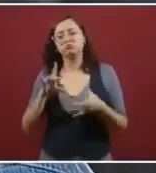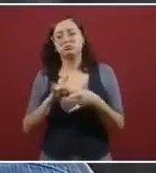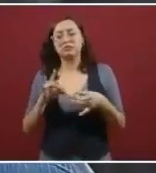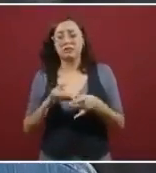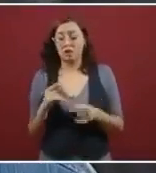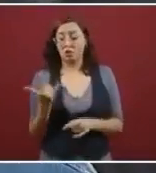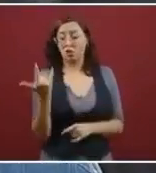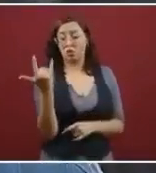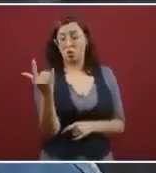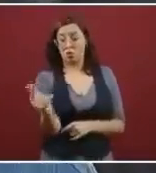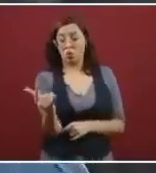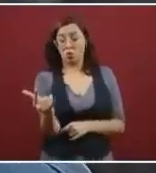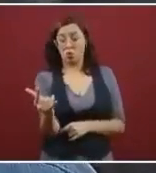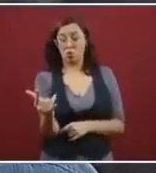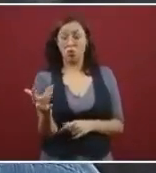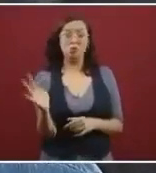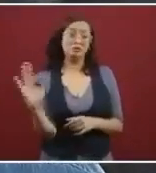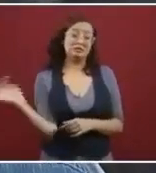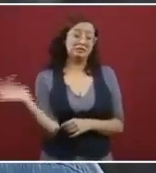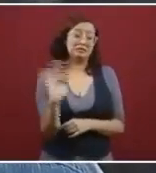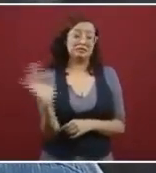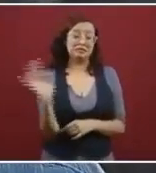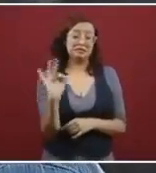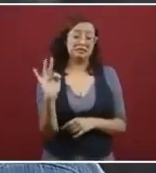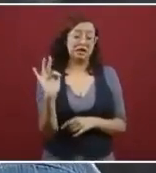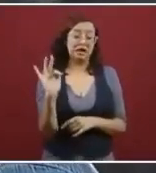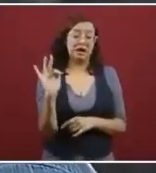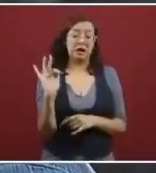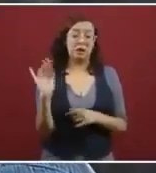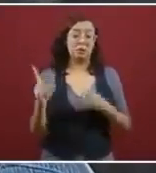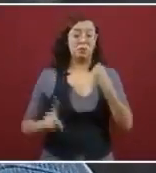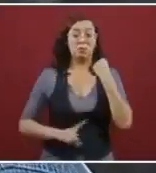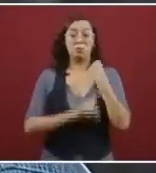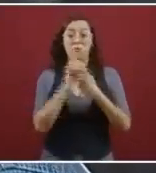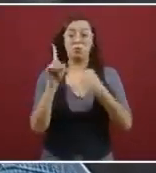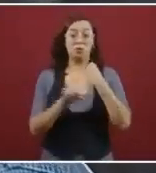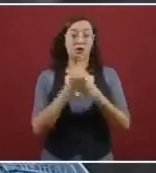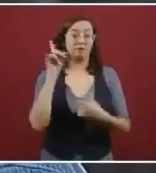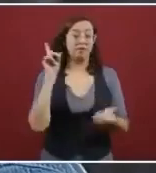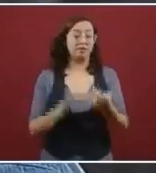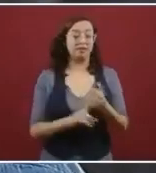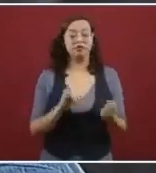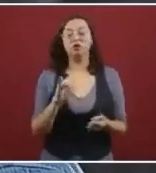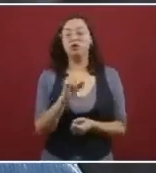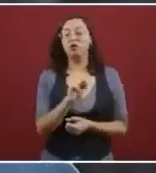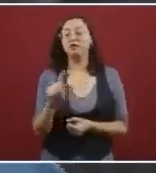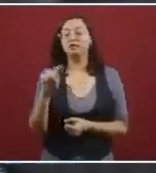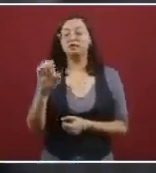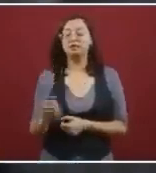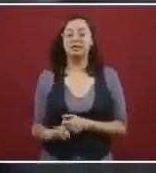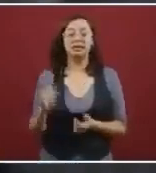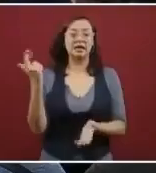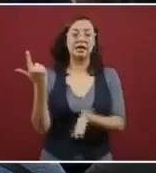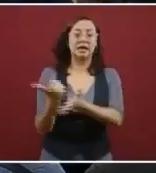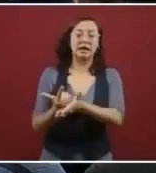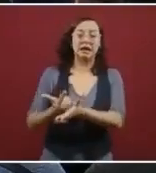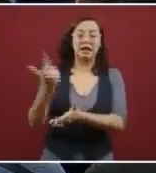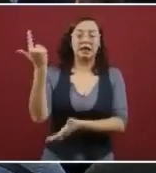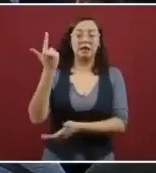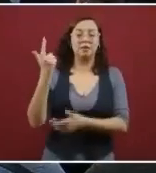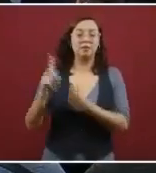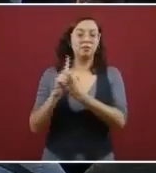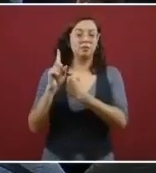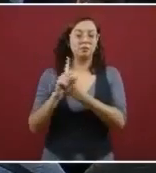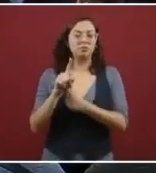podría estallar un serio problema en el ISSSTE. ¿Cuál es su opinión al respecto? Bueno, lo de